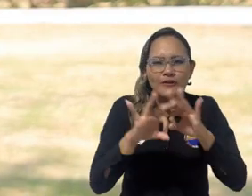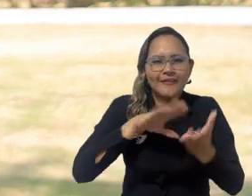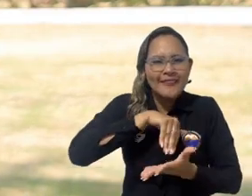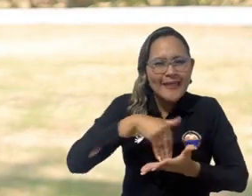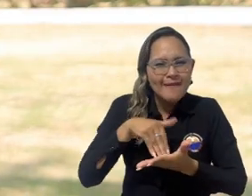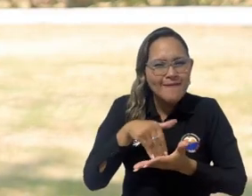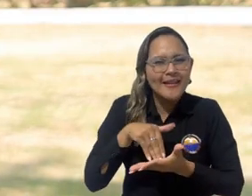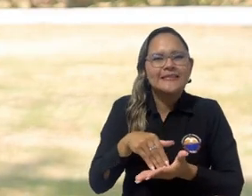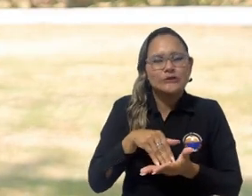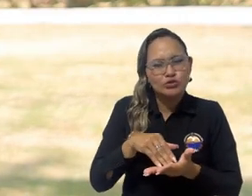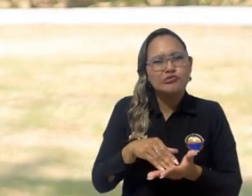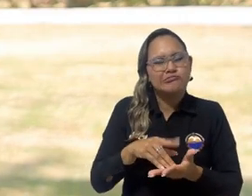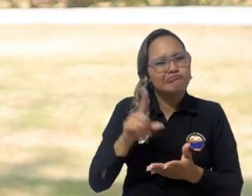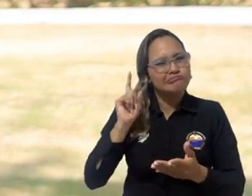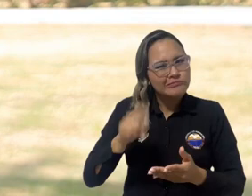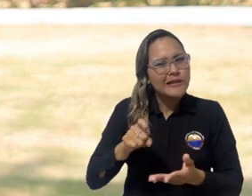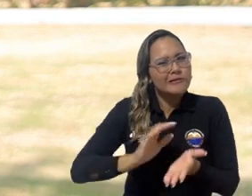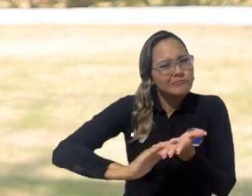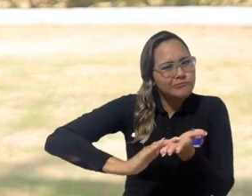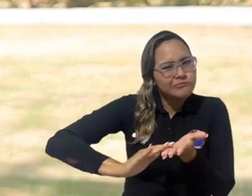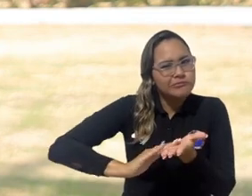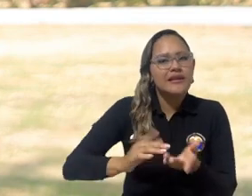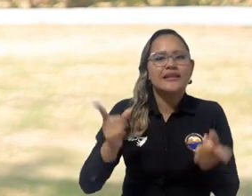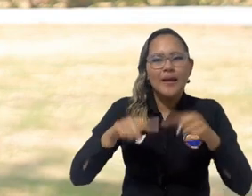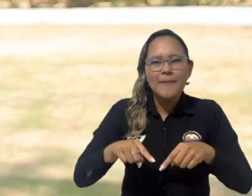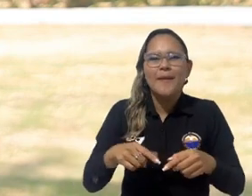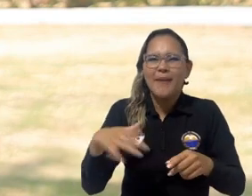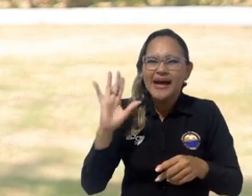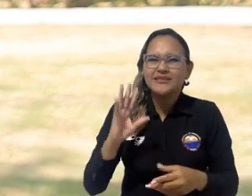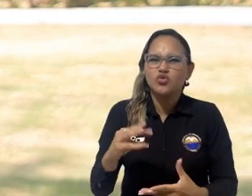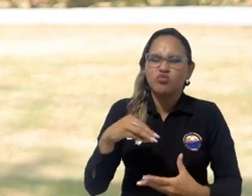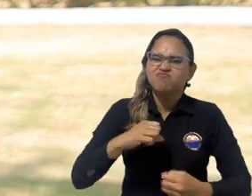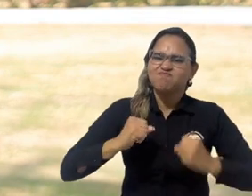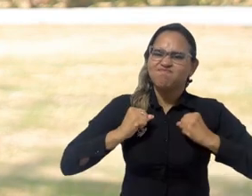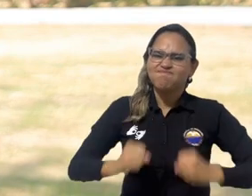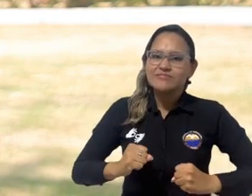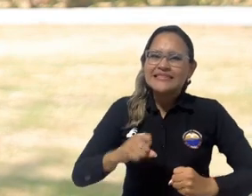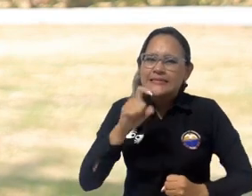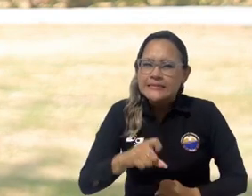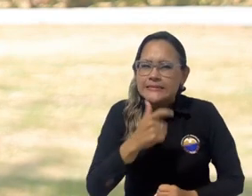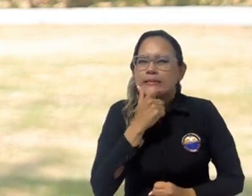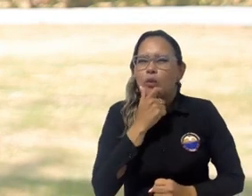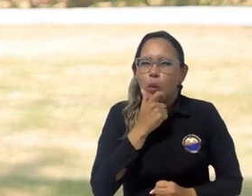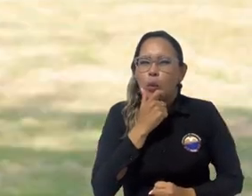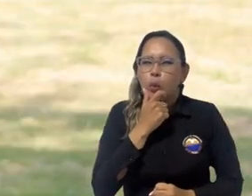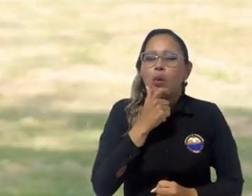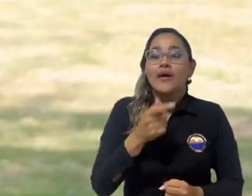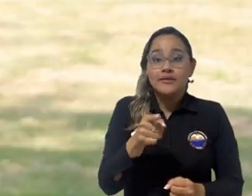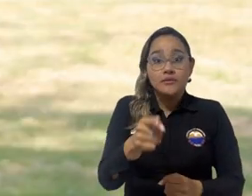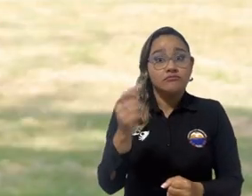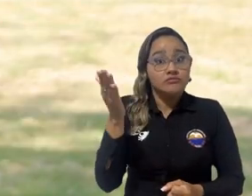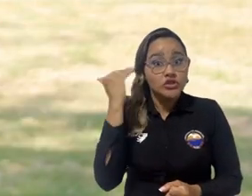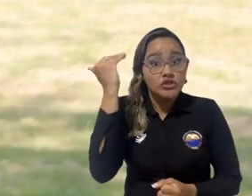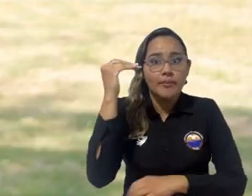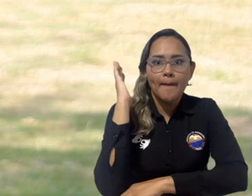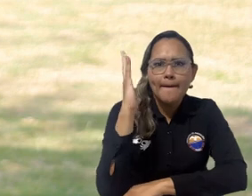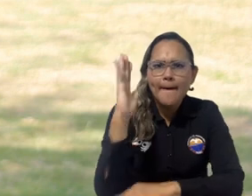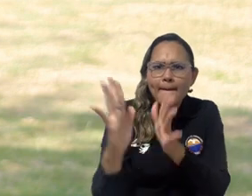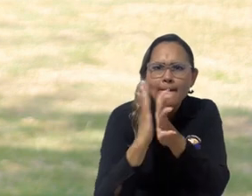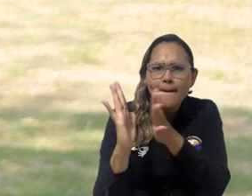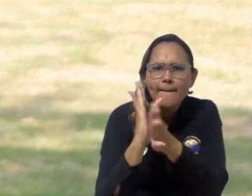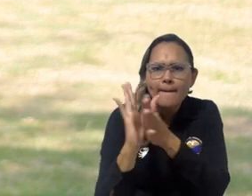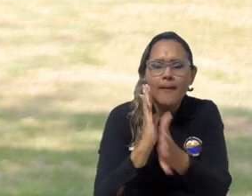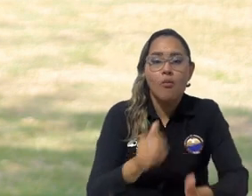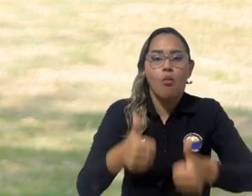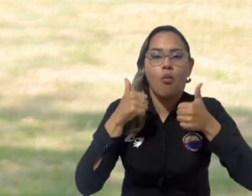manejar y fortalezas que debemos potencializar. Entonces, el taller nos ha servido muchísimo. Me pareció, la verdad, increíble,